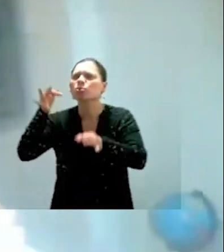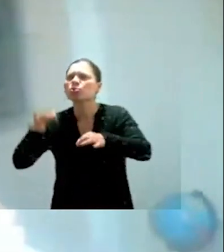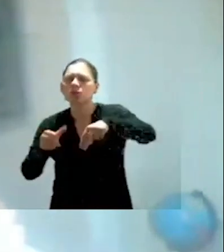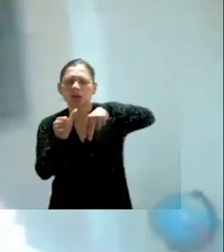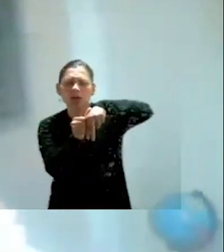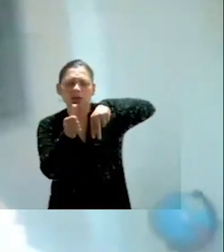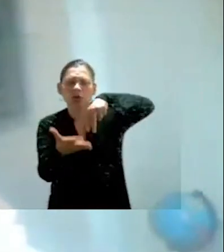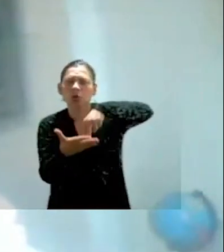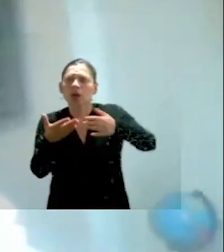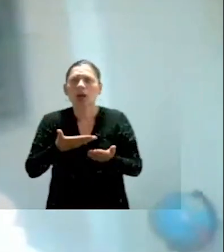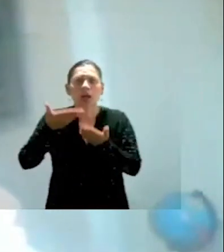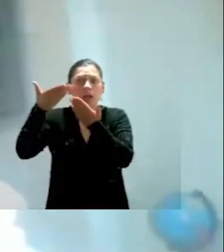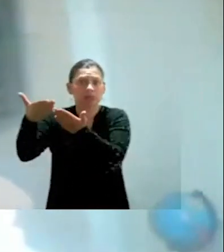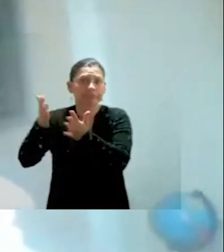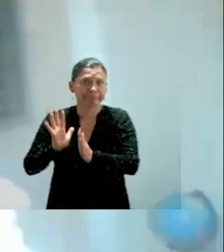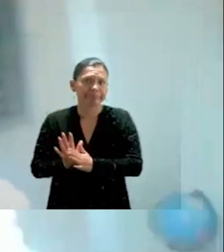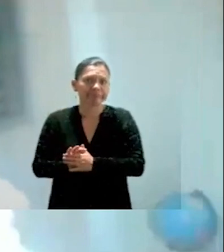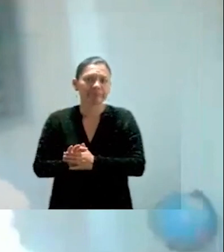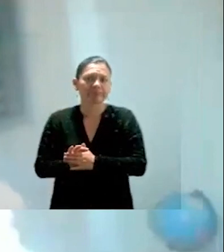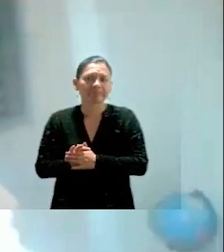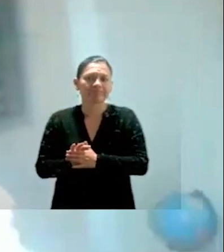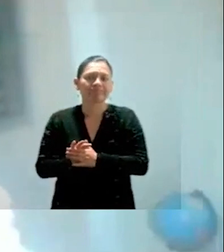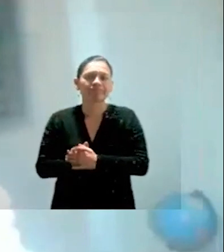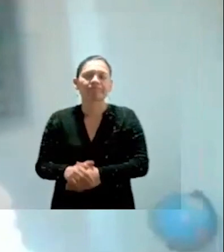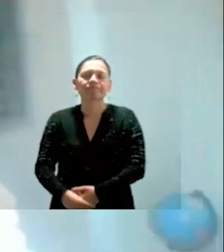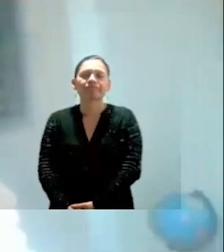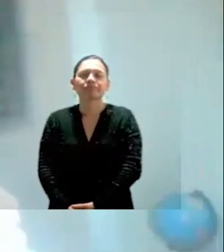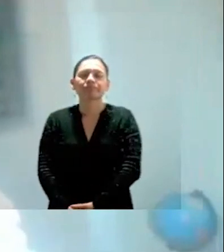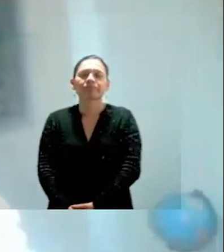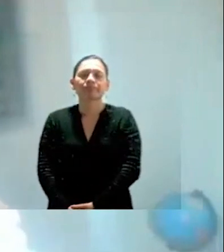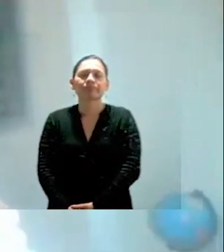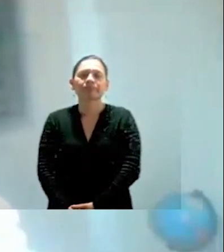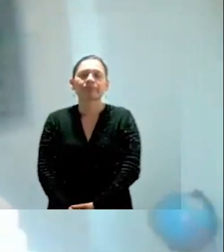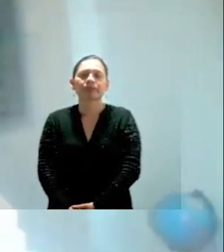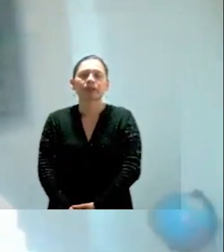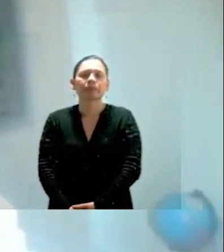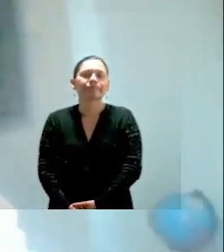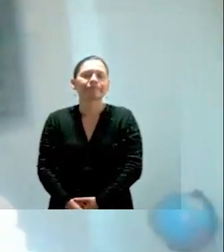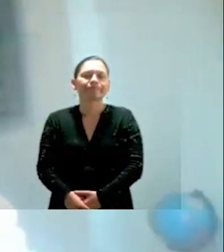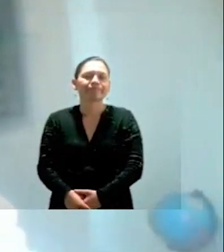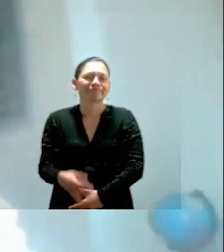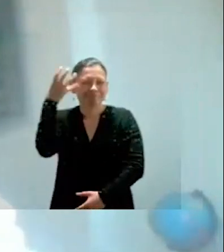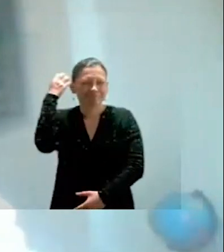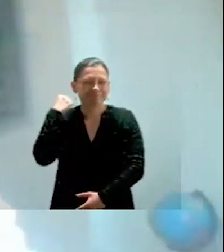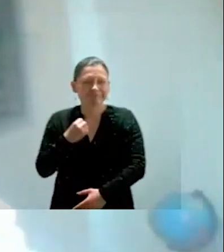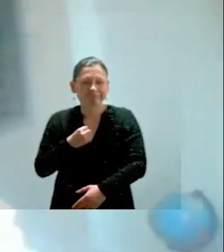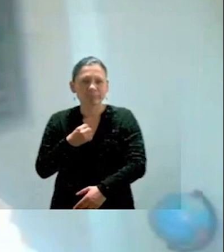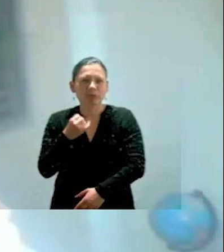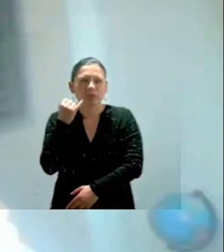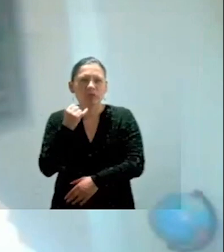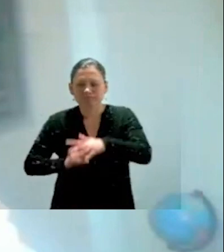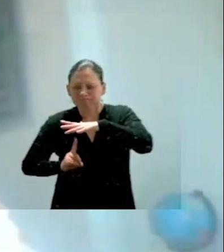claramente nació con otra filosofía. De manera que ese puede